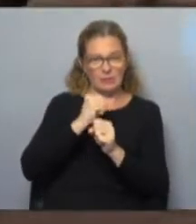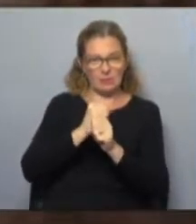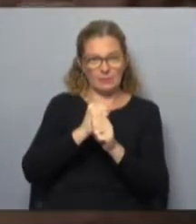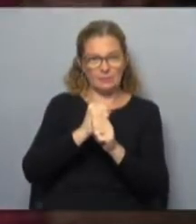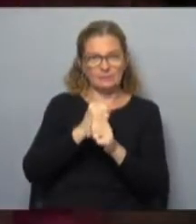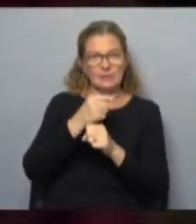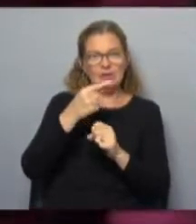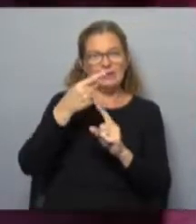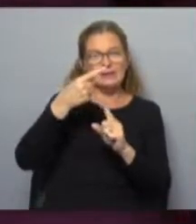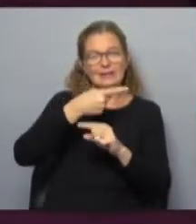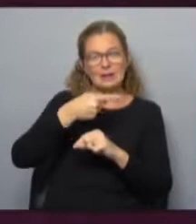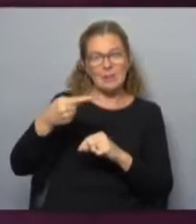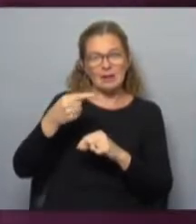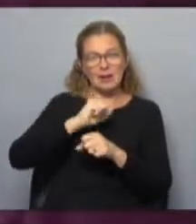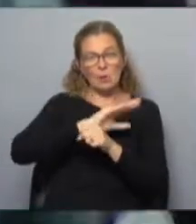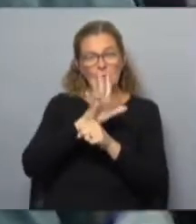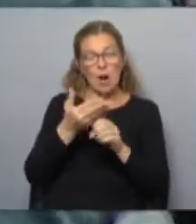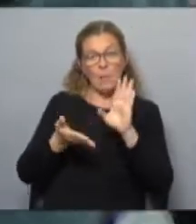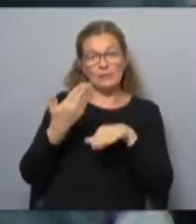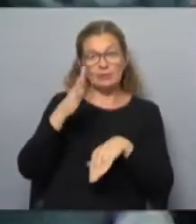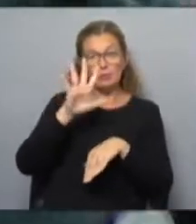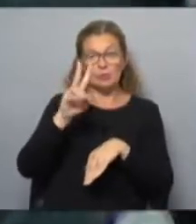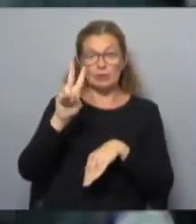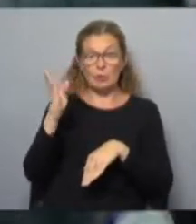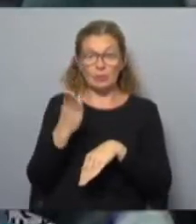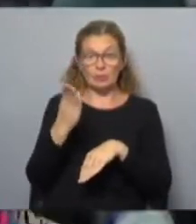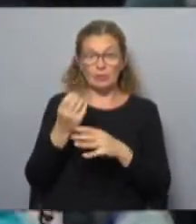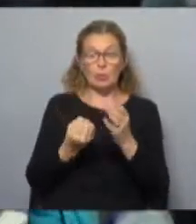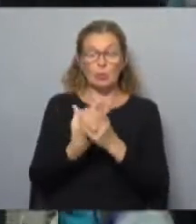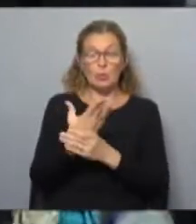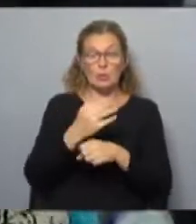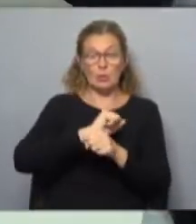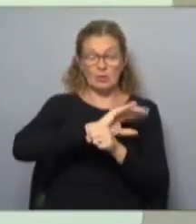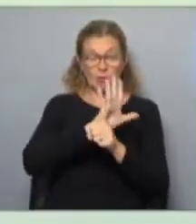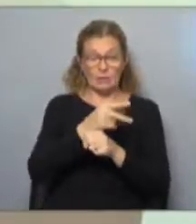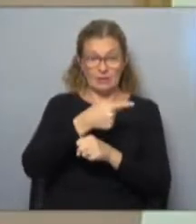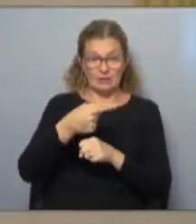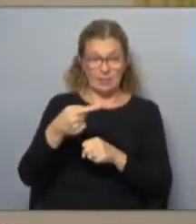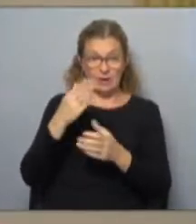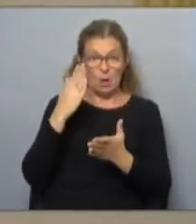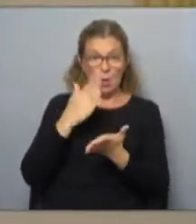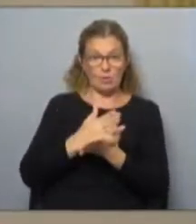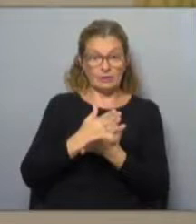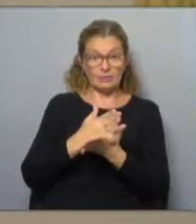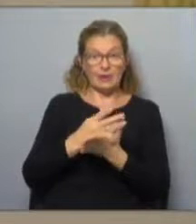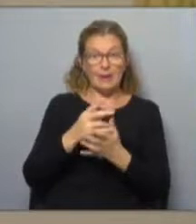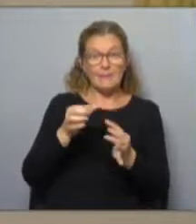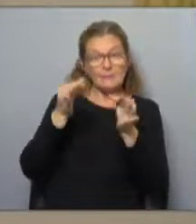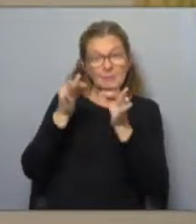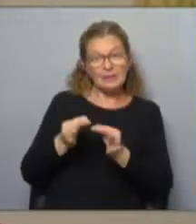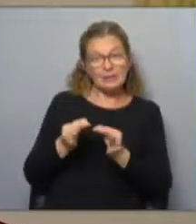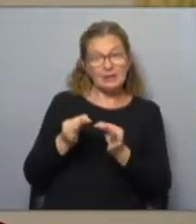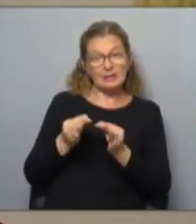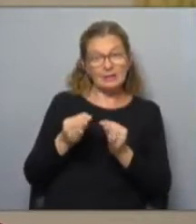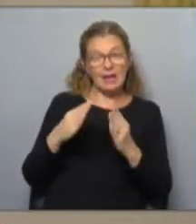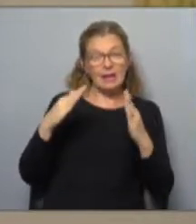Reporte semanal de COVID detectó aumento de 52% en casos nuevos en la última semana. Especialistas advierten que la habilitación